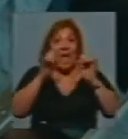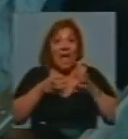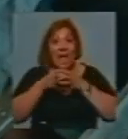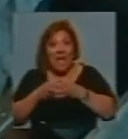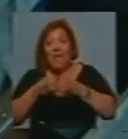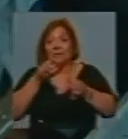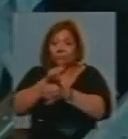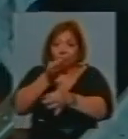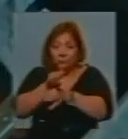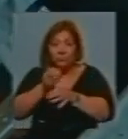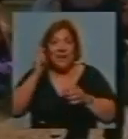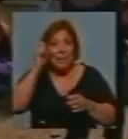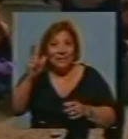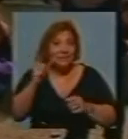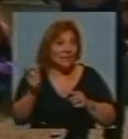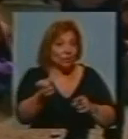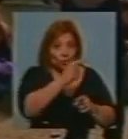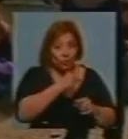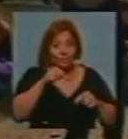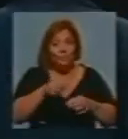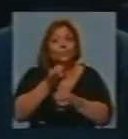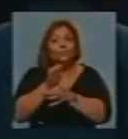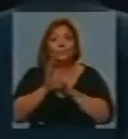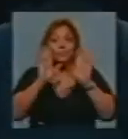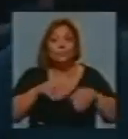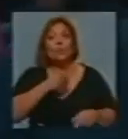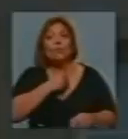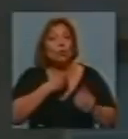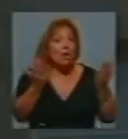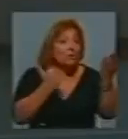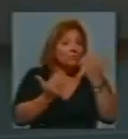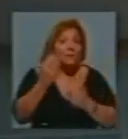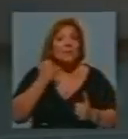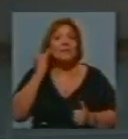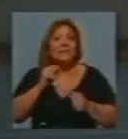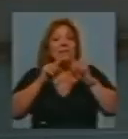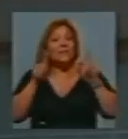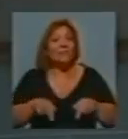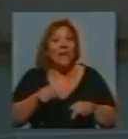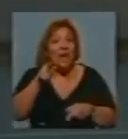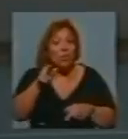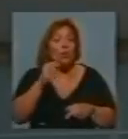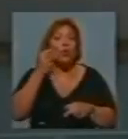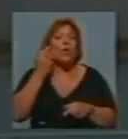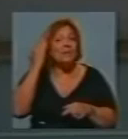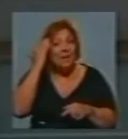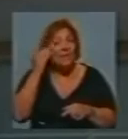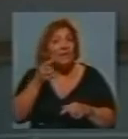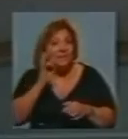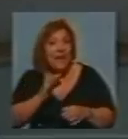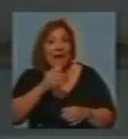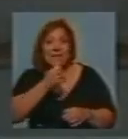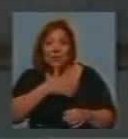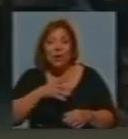delegación noruega aquí. Estos cursos serán tomados por voluntarios y sus conocimientos certificados. Para la ANEP hay factores culturales